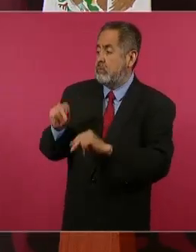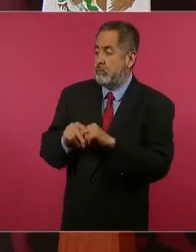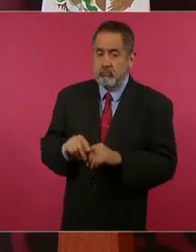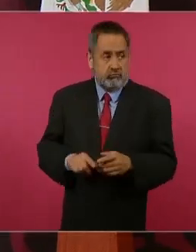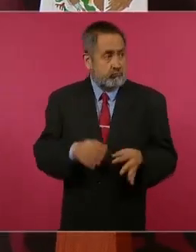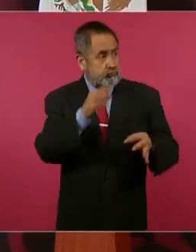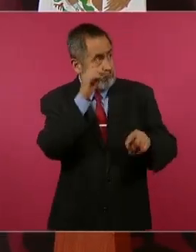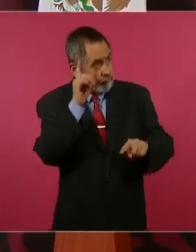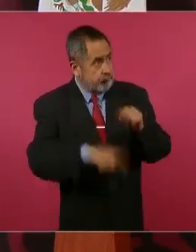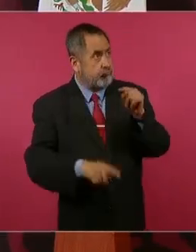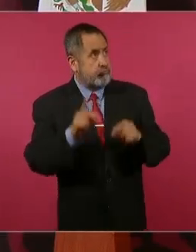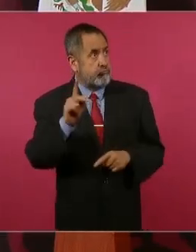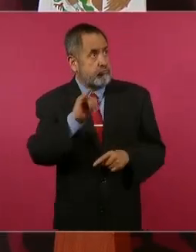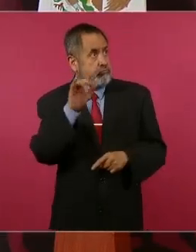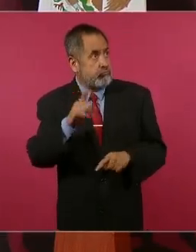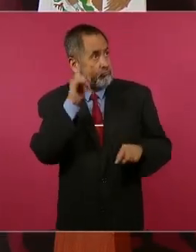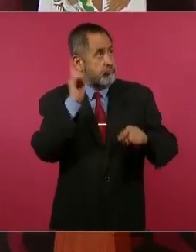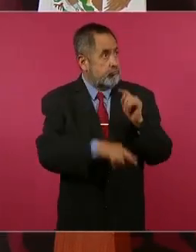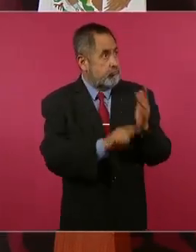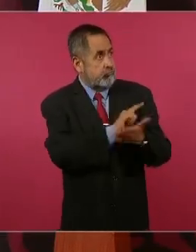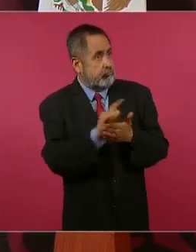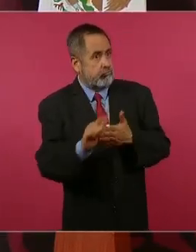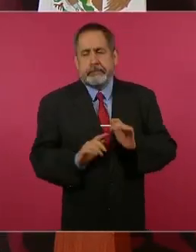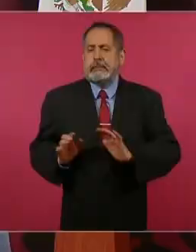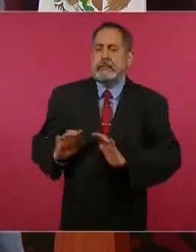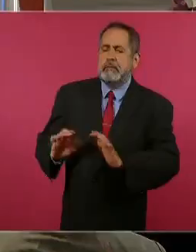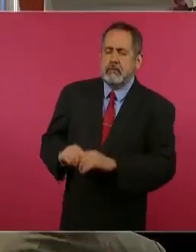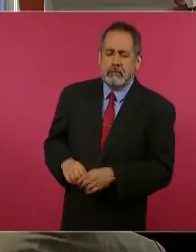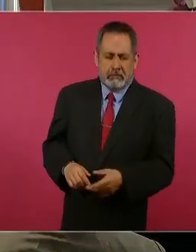el Poder Judicial. Miren,